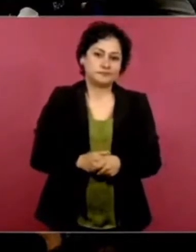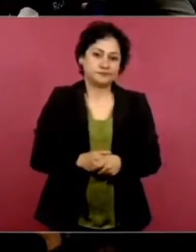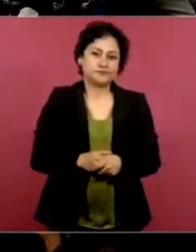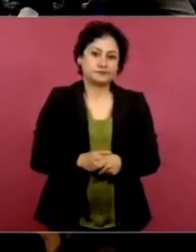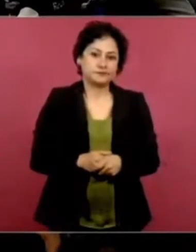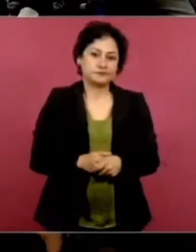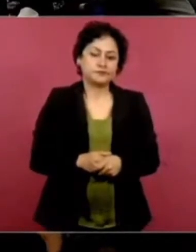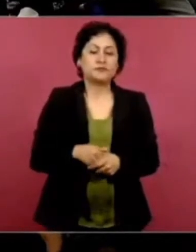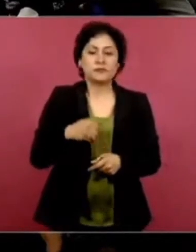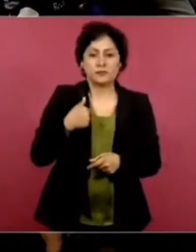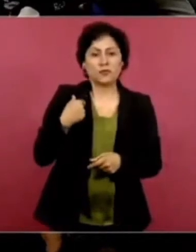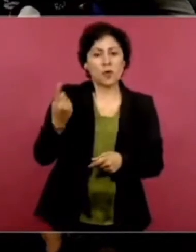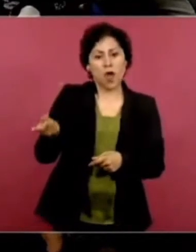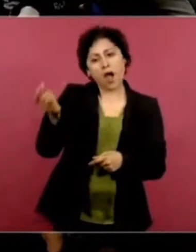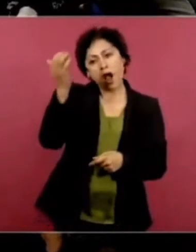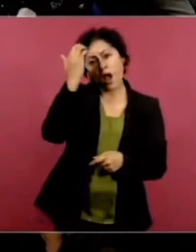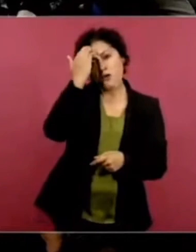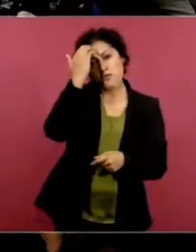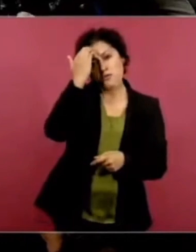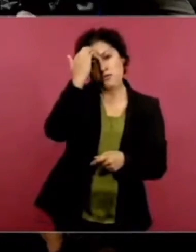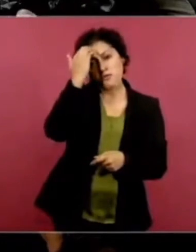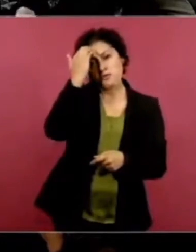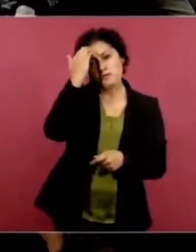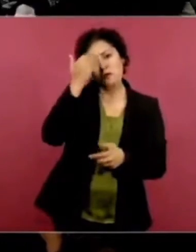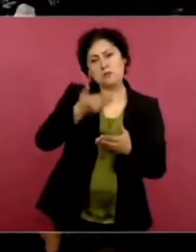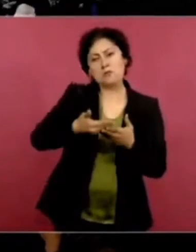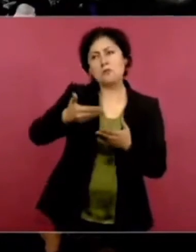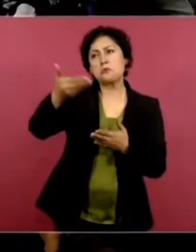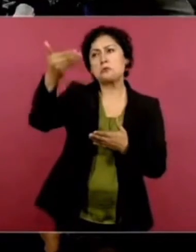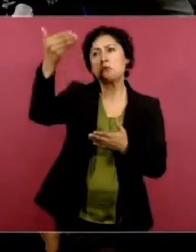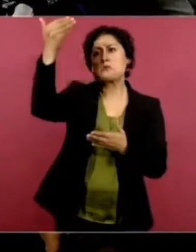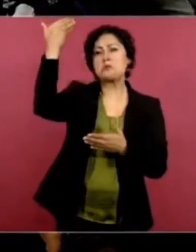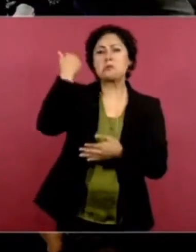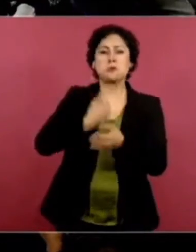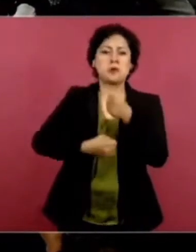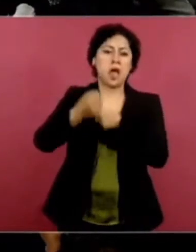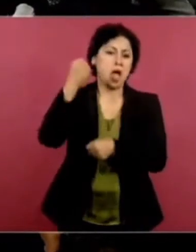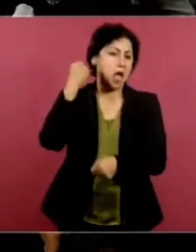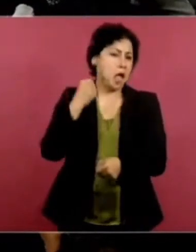La conozco desde hace mucho tiempo.